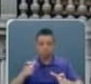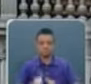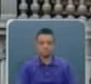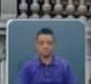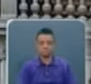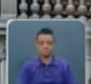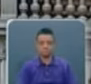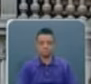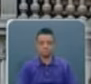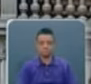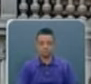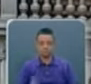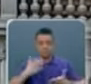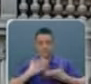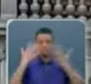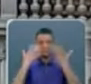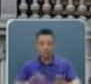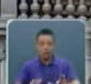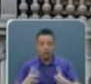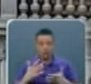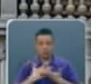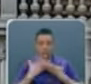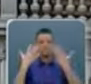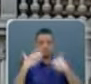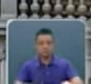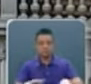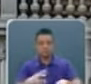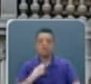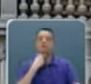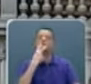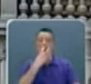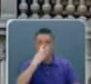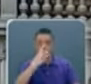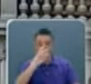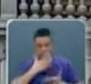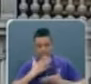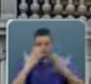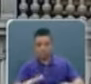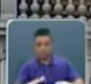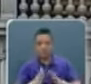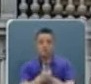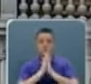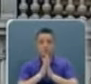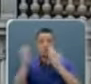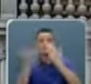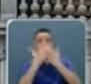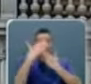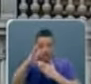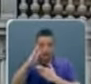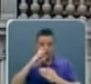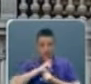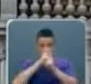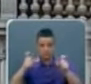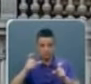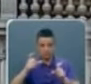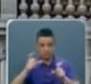La totalidad de la oposición de izquierdas votó en contra de la ley aprobada con la mayoría de la coalición de centro-derecha gubernamental. El Ejecutivo defendió las medidas para poder salir en